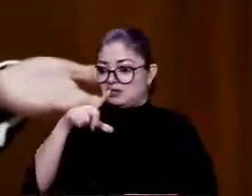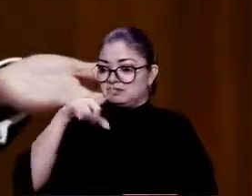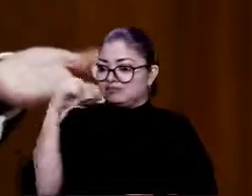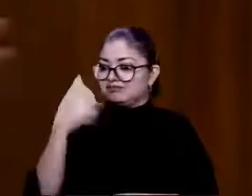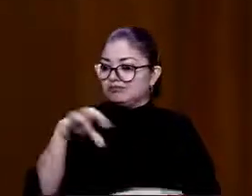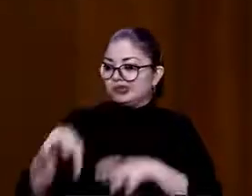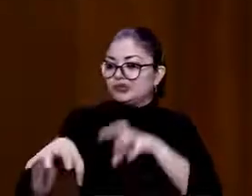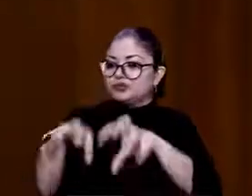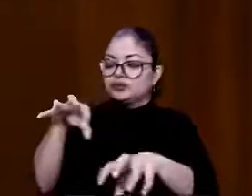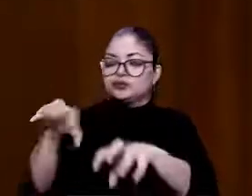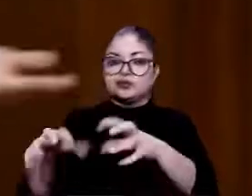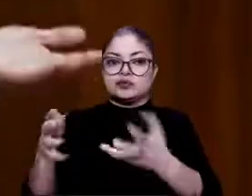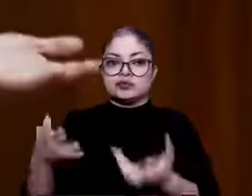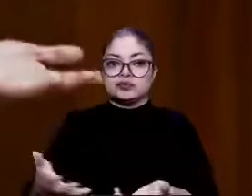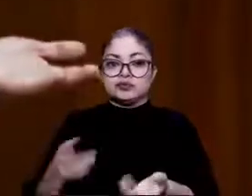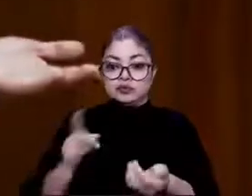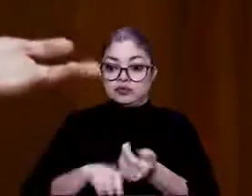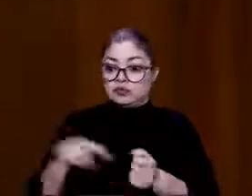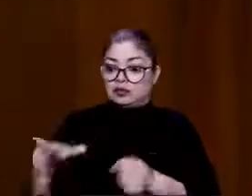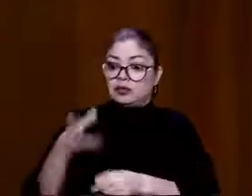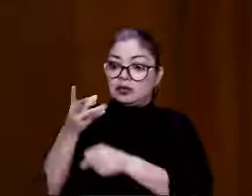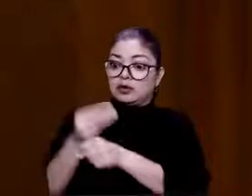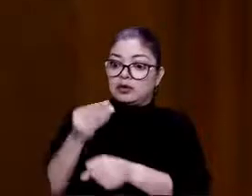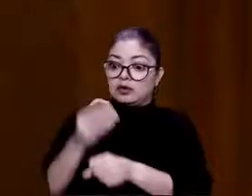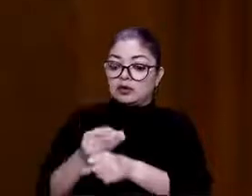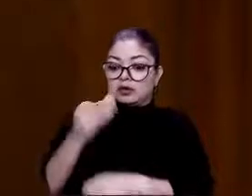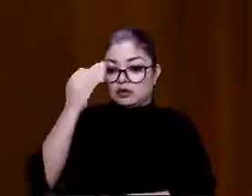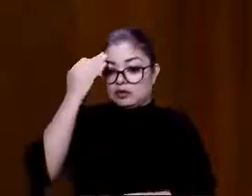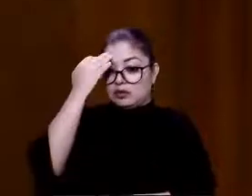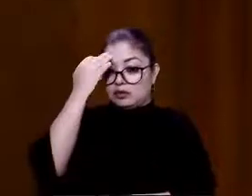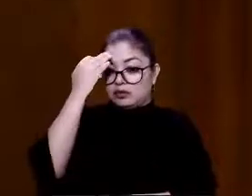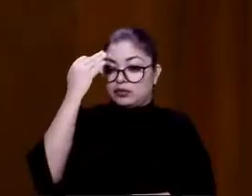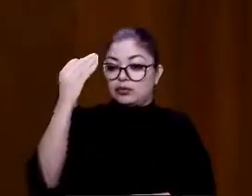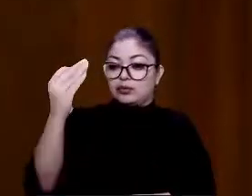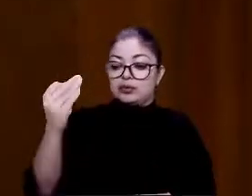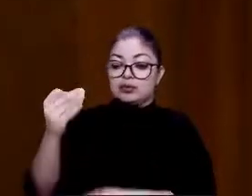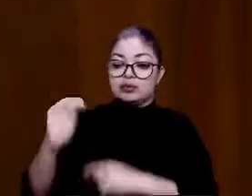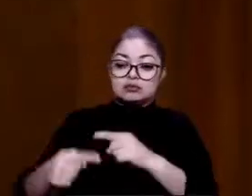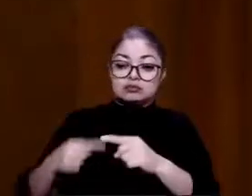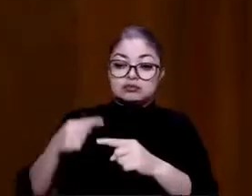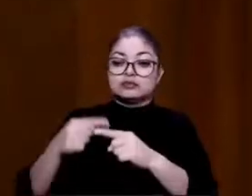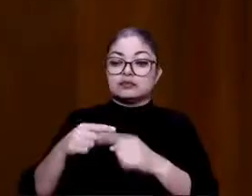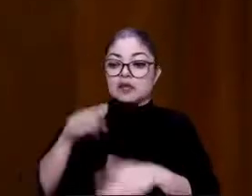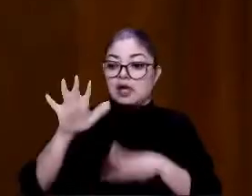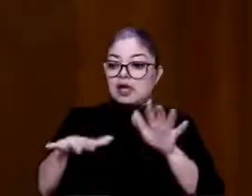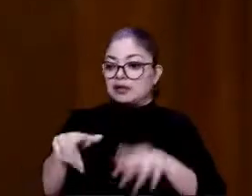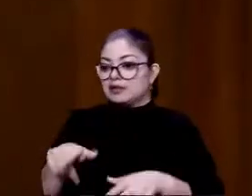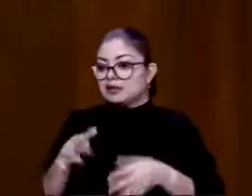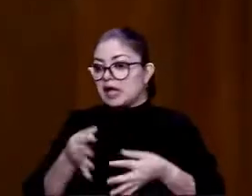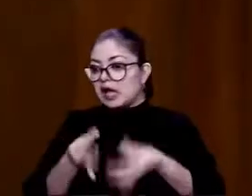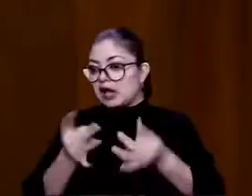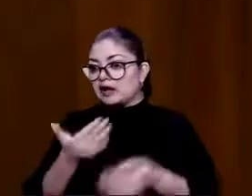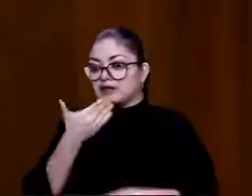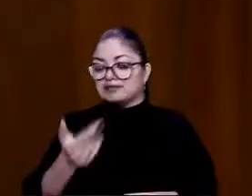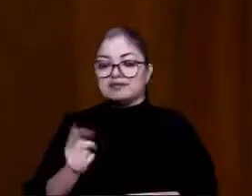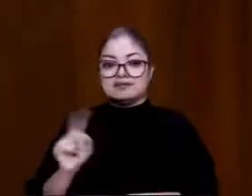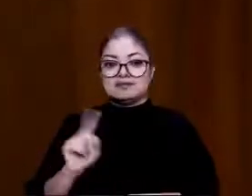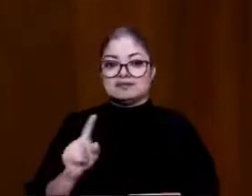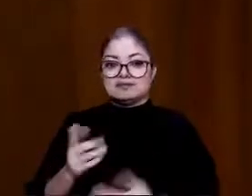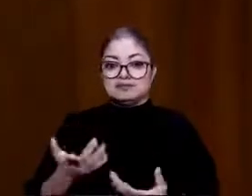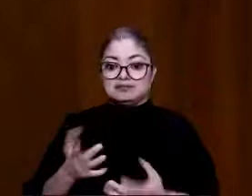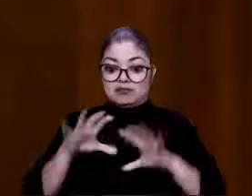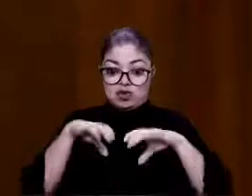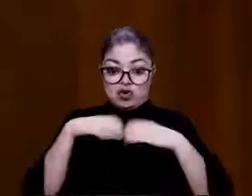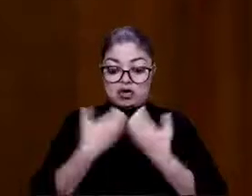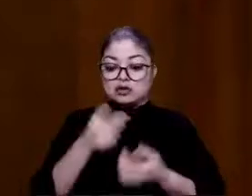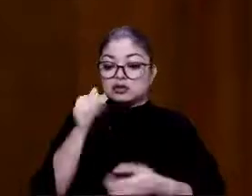hay mantenimiento, se realiza en tiempos muy largos y tiene algunas veces problemas de calidad. En el Congreso, anualmente